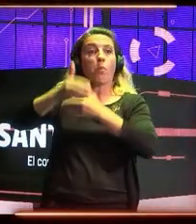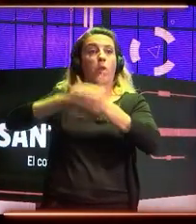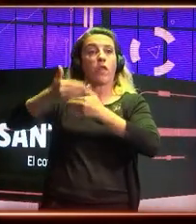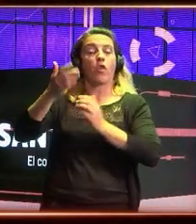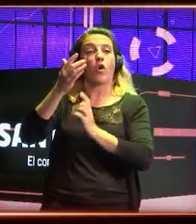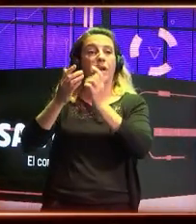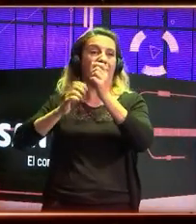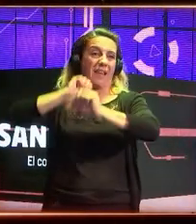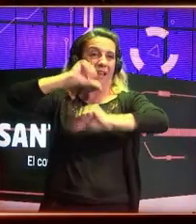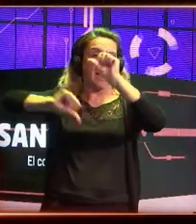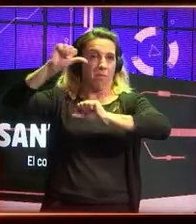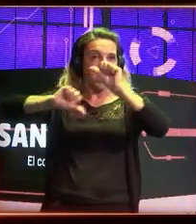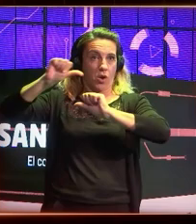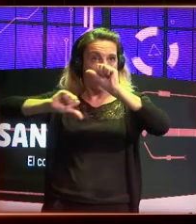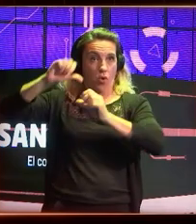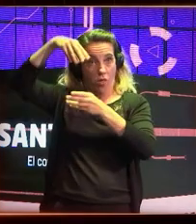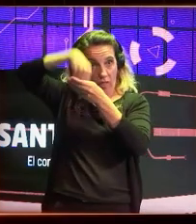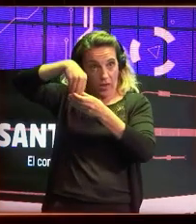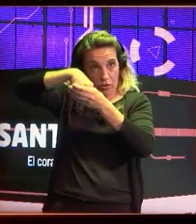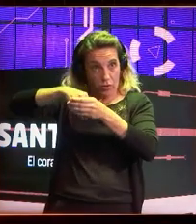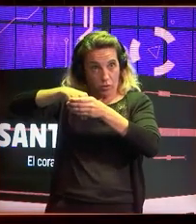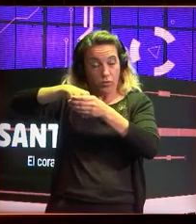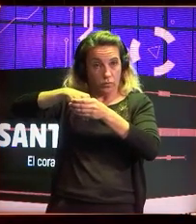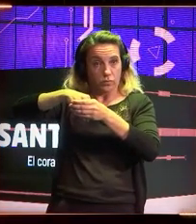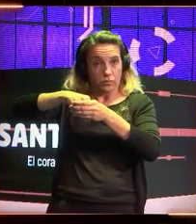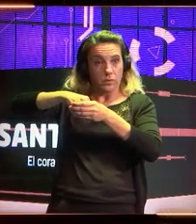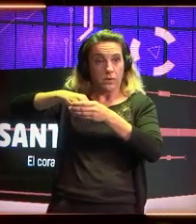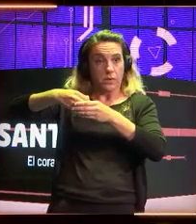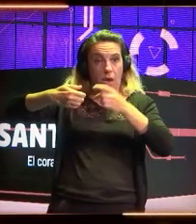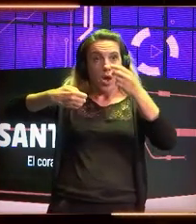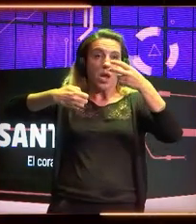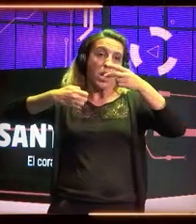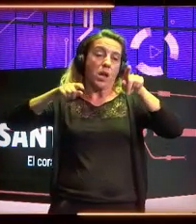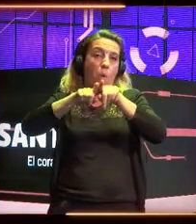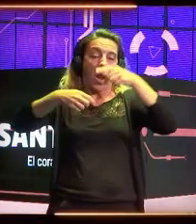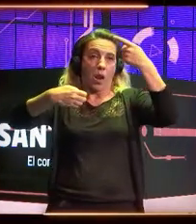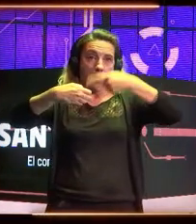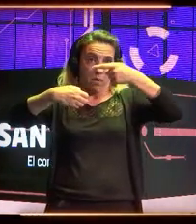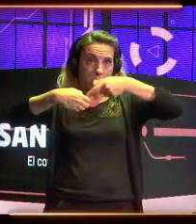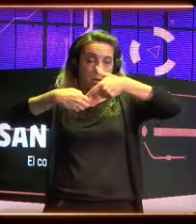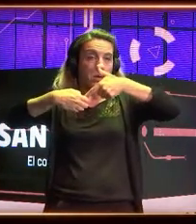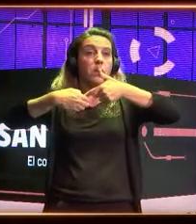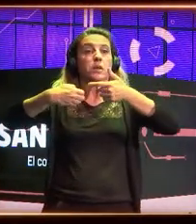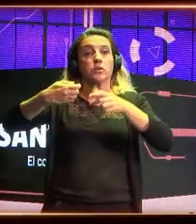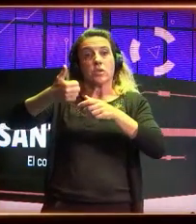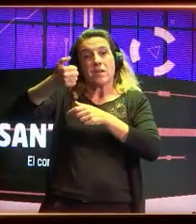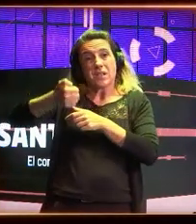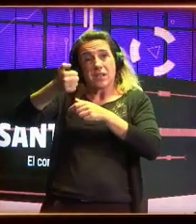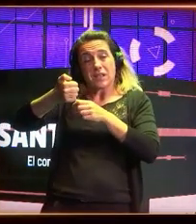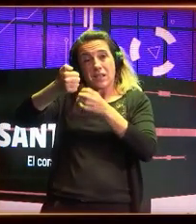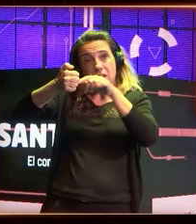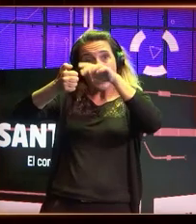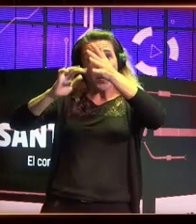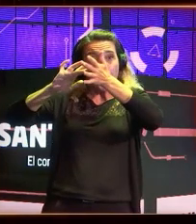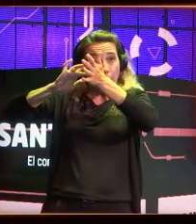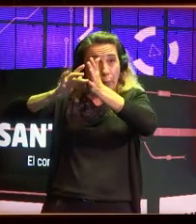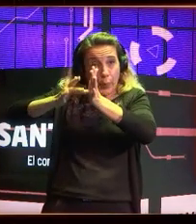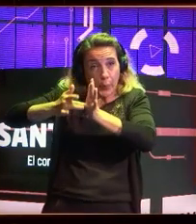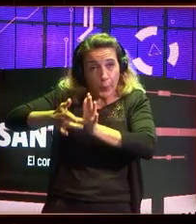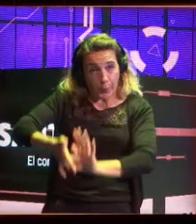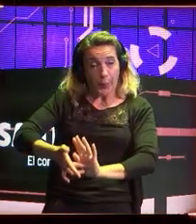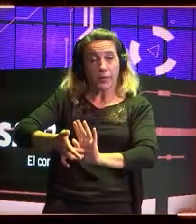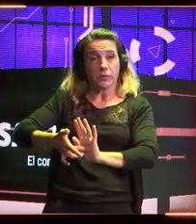interior debido a que hay un combustible que es el que prende sin embargo que ocurre con este encendedor en el momento en que se acabe el